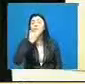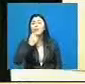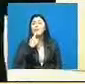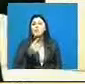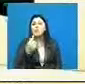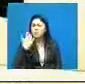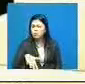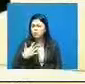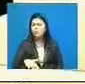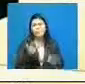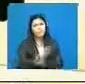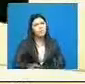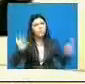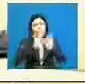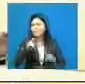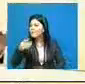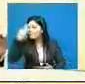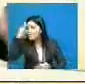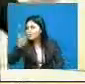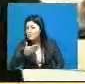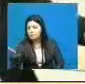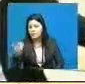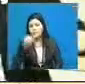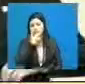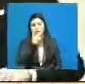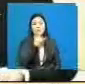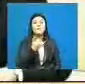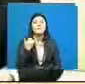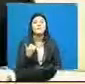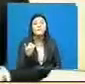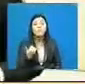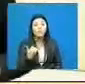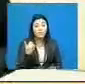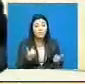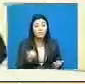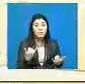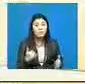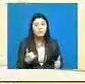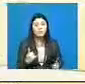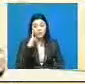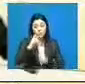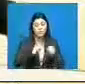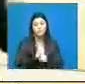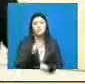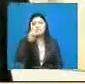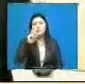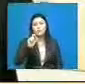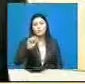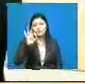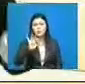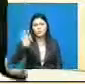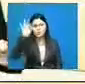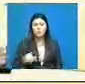importante que no está en sus cuentas. Para este año, esa dependencia será del 7.3%. El país ya se